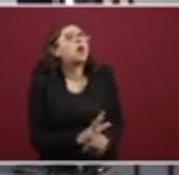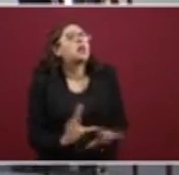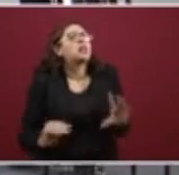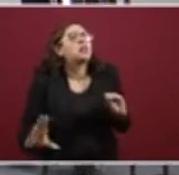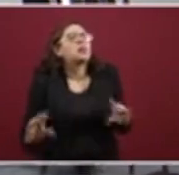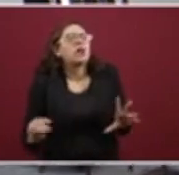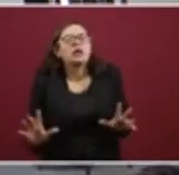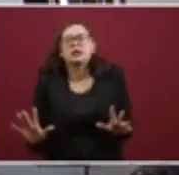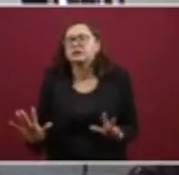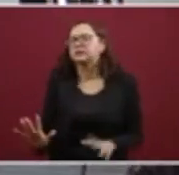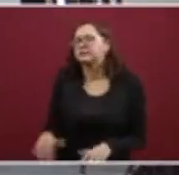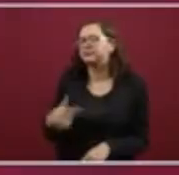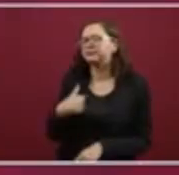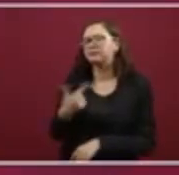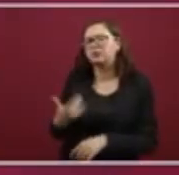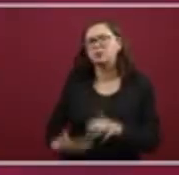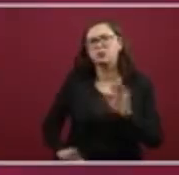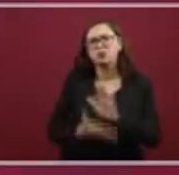Aeropuerto,